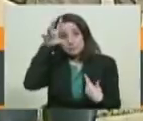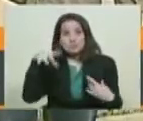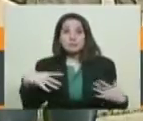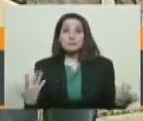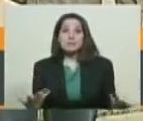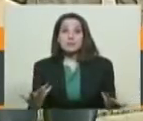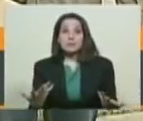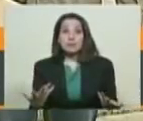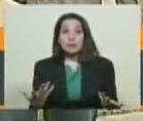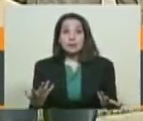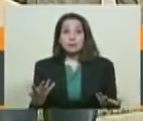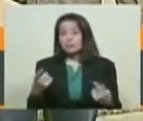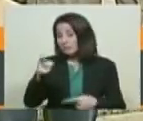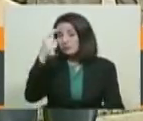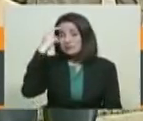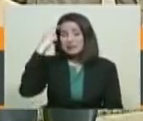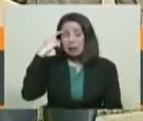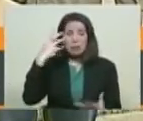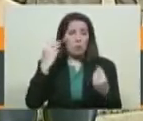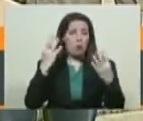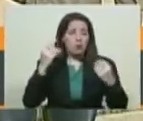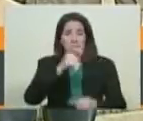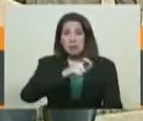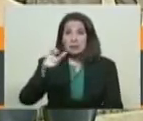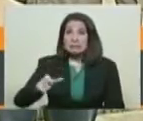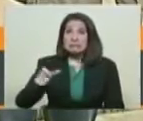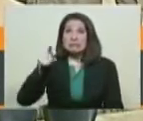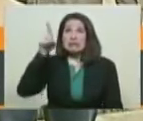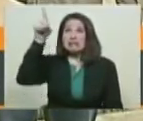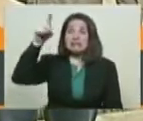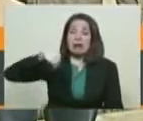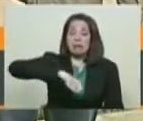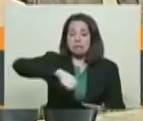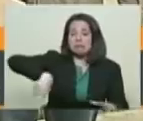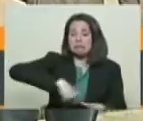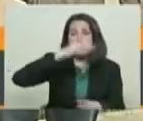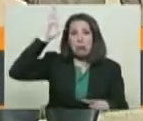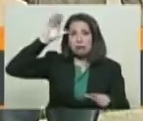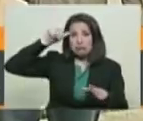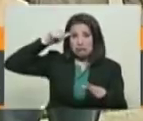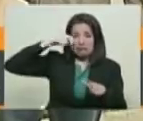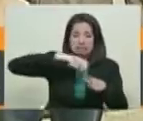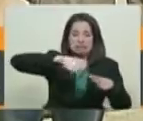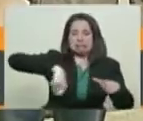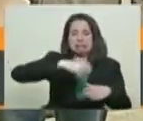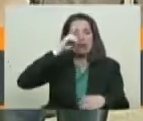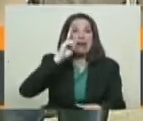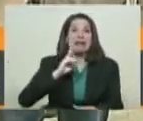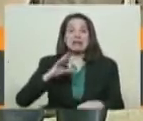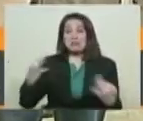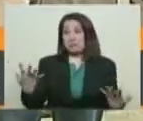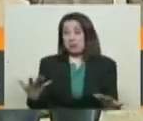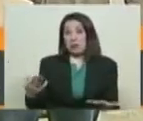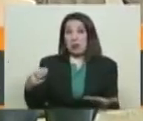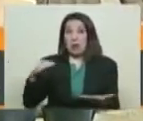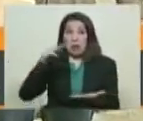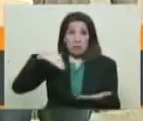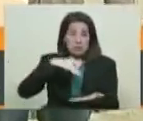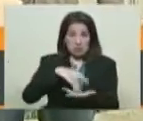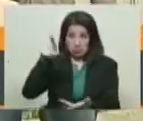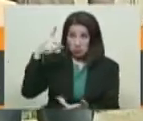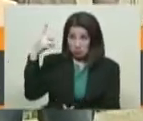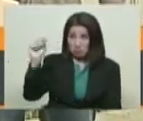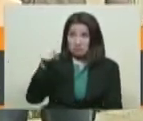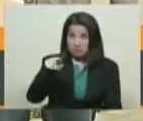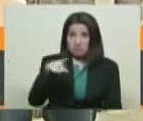Tú no sabes cuánta gente está lavando pocetas en Miami. ¿Tú te irías a lavar pocetas en